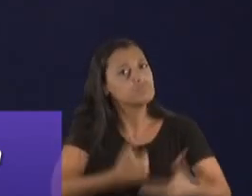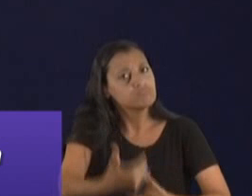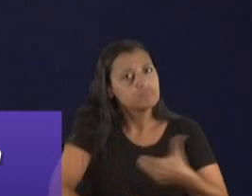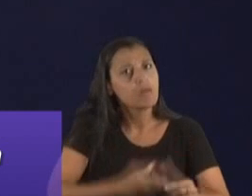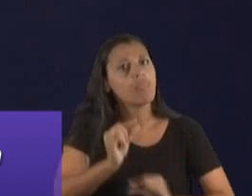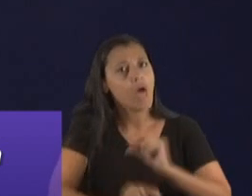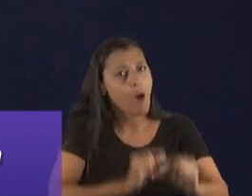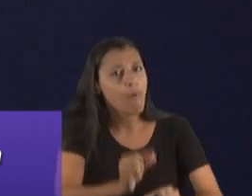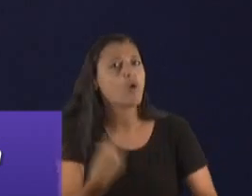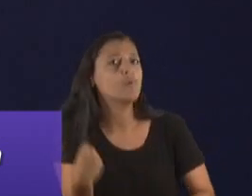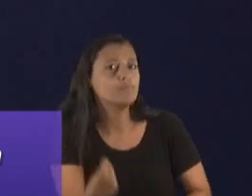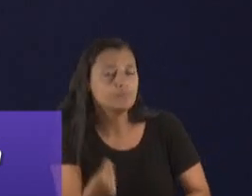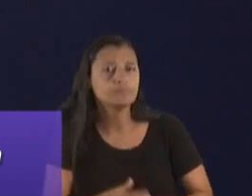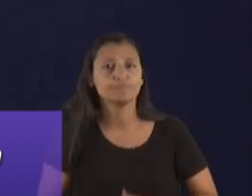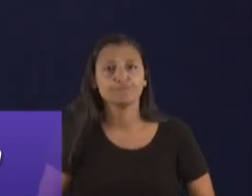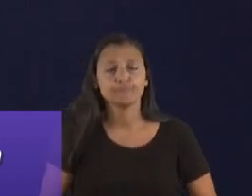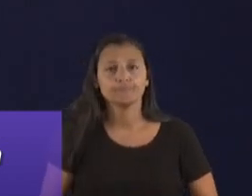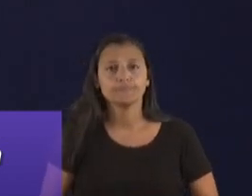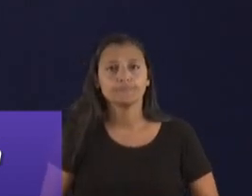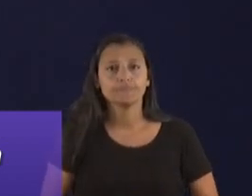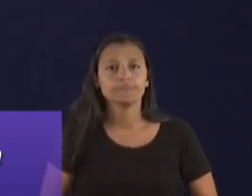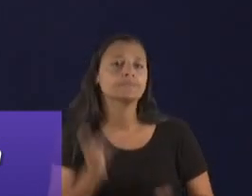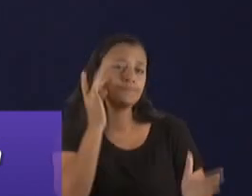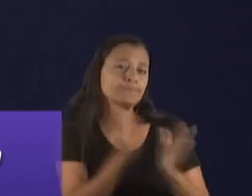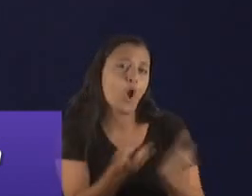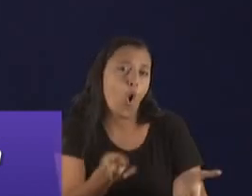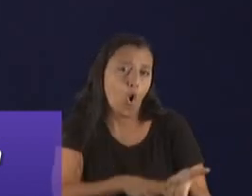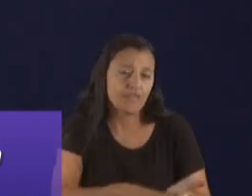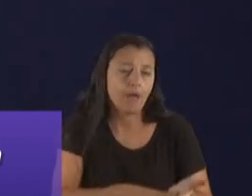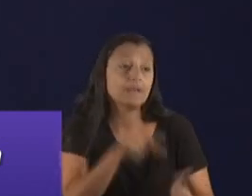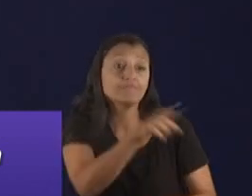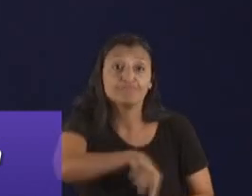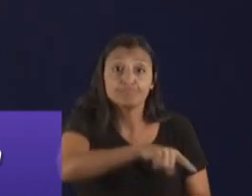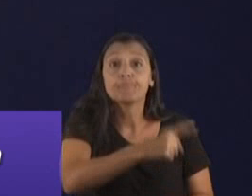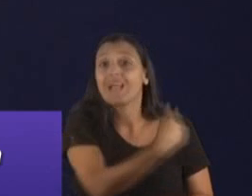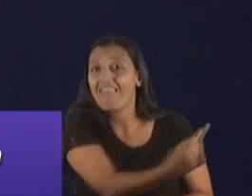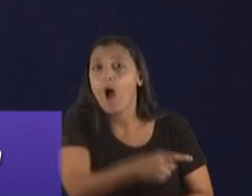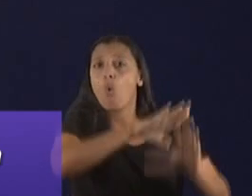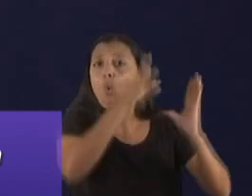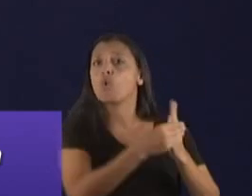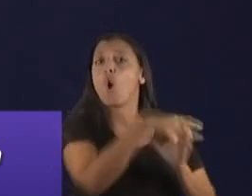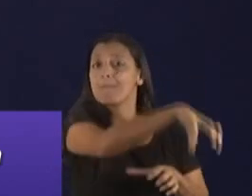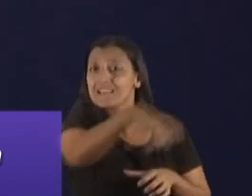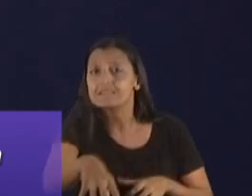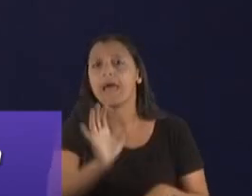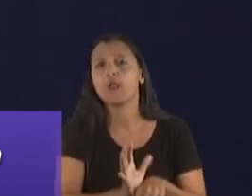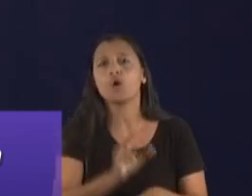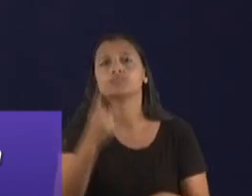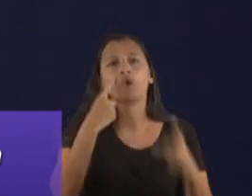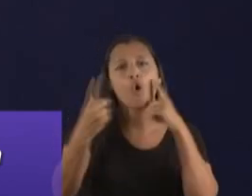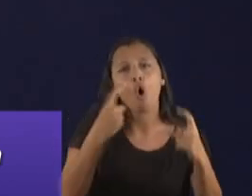el pedido y perdón la redundancia, y en el propio avance de algunas